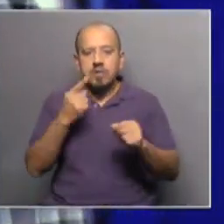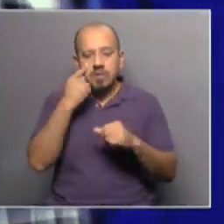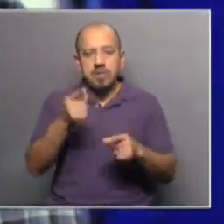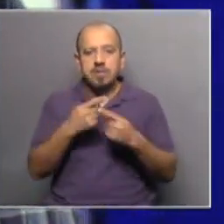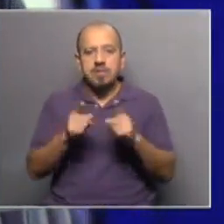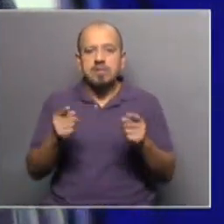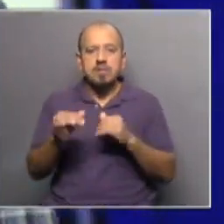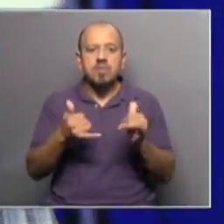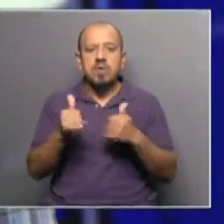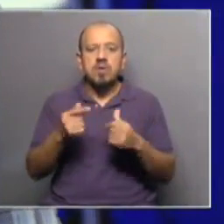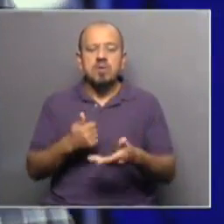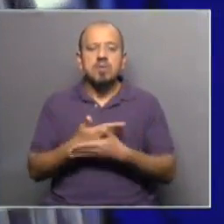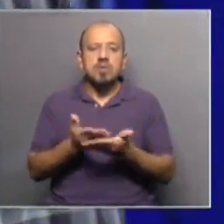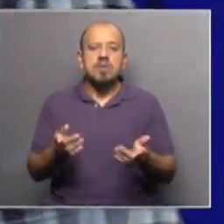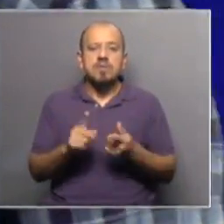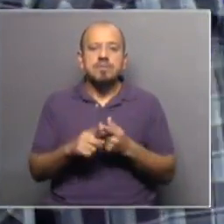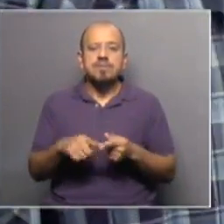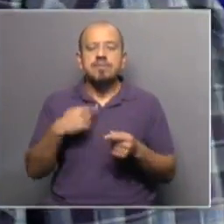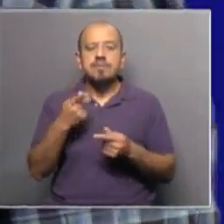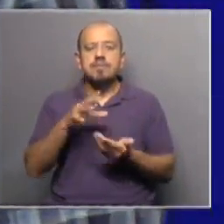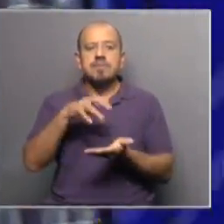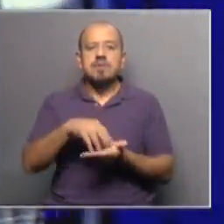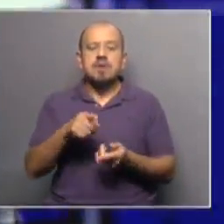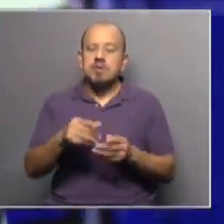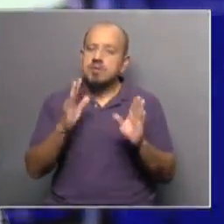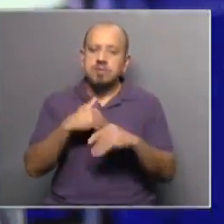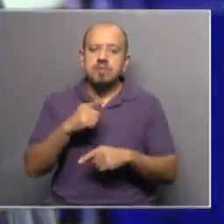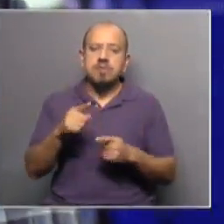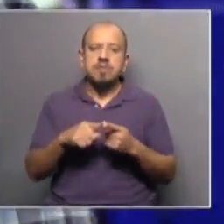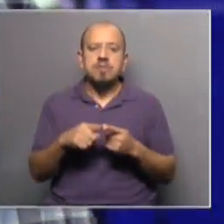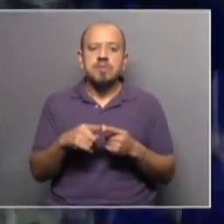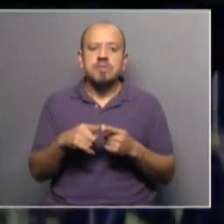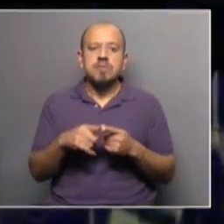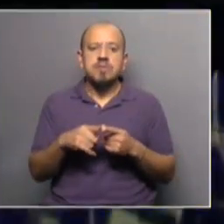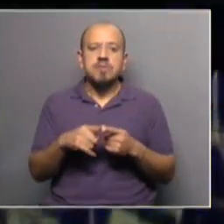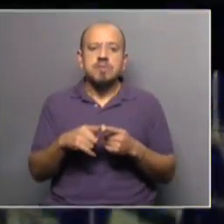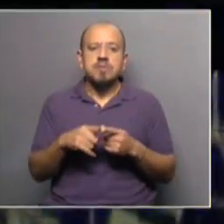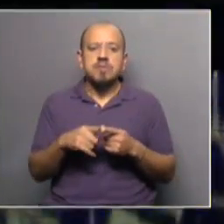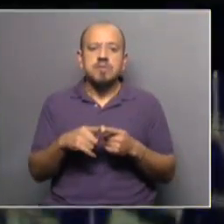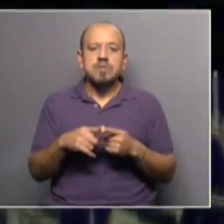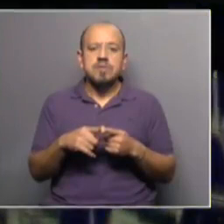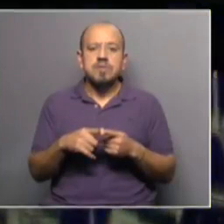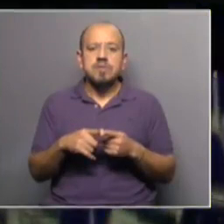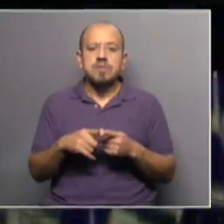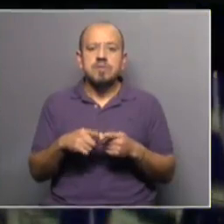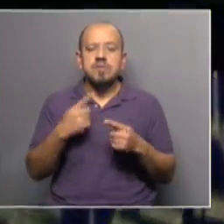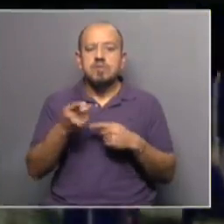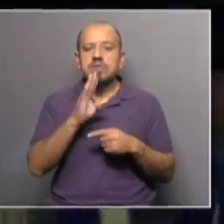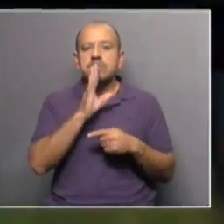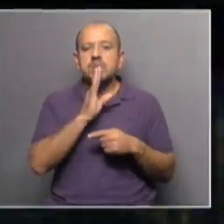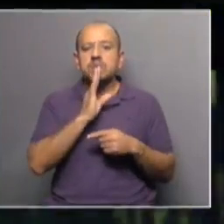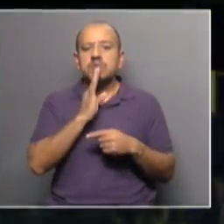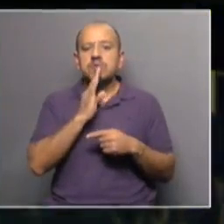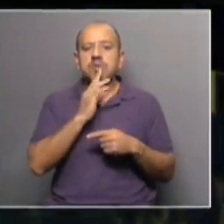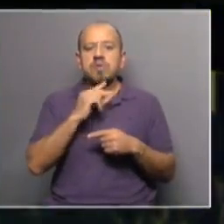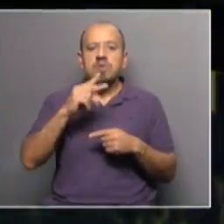forma que el jugador se exprese, ¿no? En otros lugares no pasa, ¿no? Pero sí, el contexto. Incluso, bueno, dentro de Estados Unidos hay ligas como